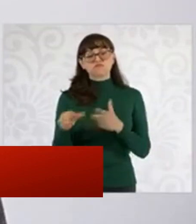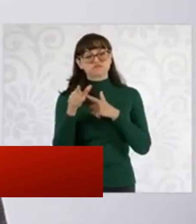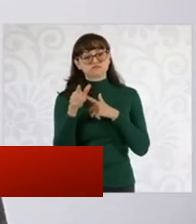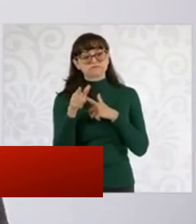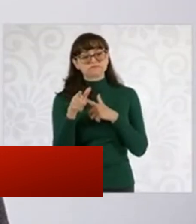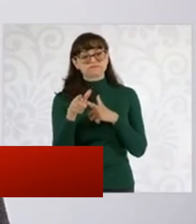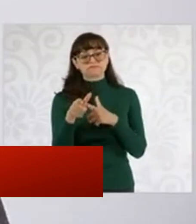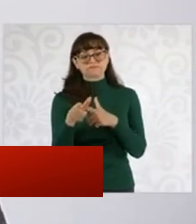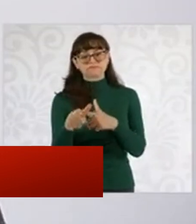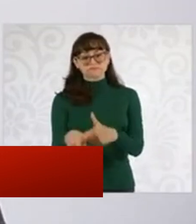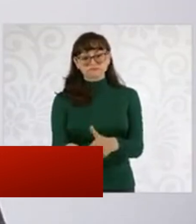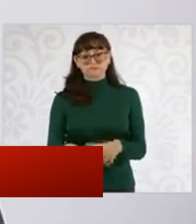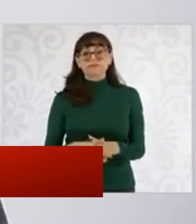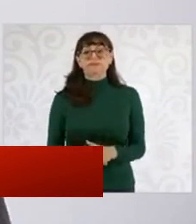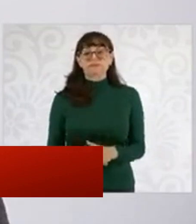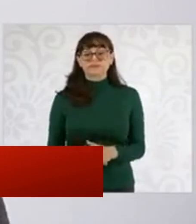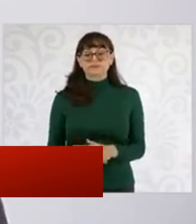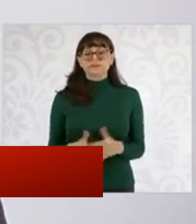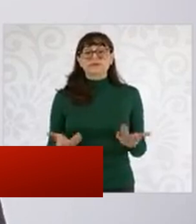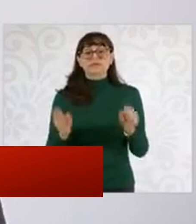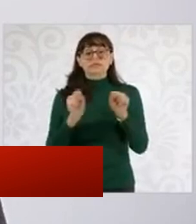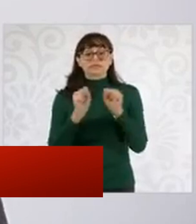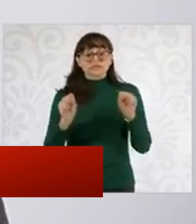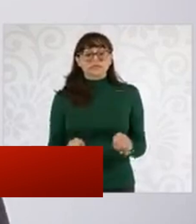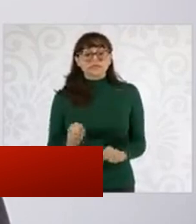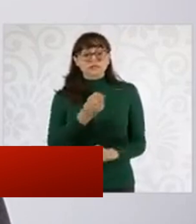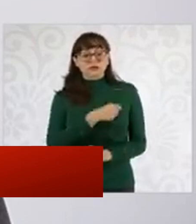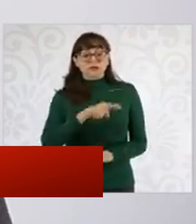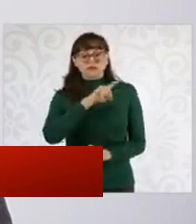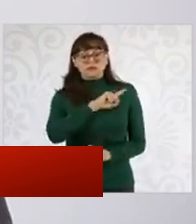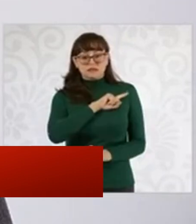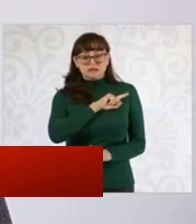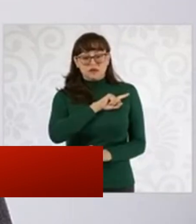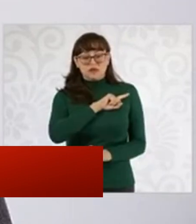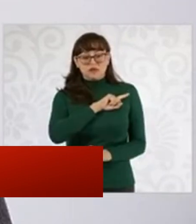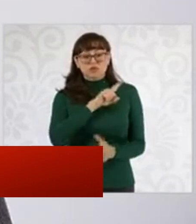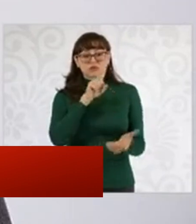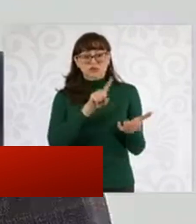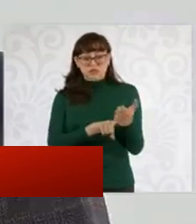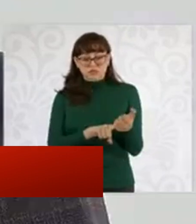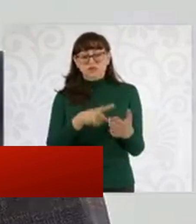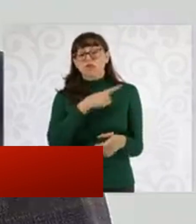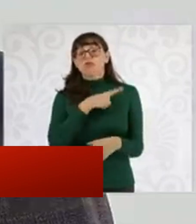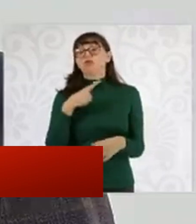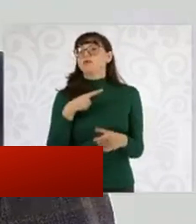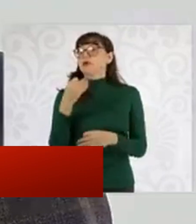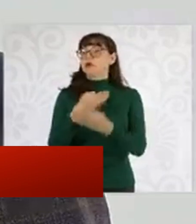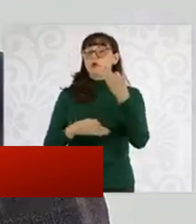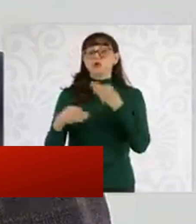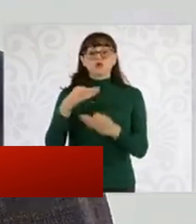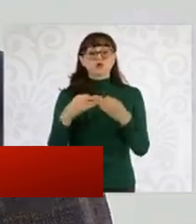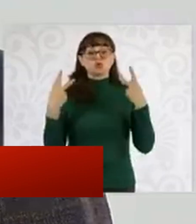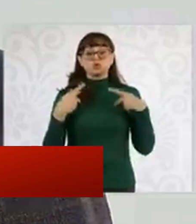salud. El sistema de salud tiene como objetivo que el mismo ocurra con equidad, y ese es